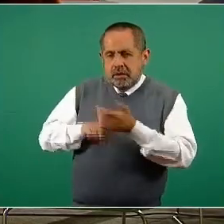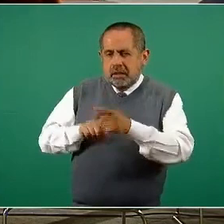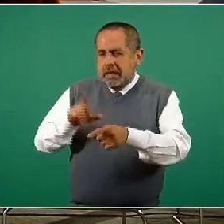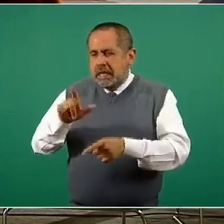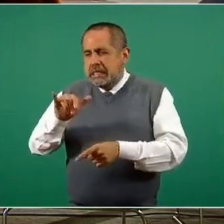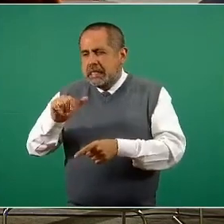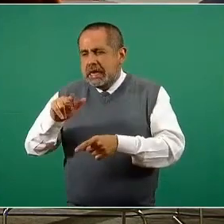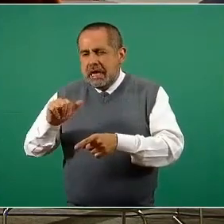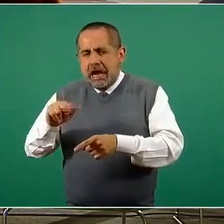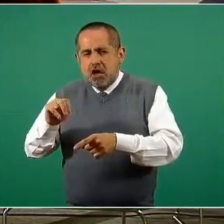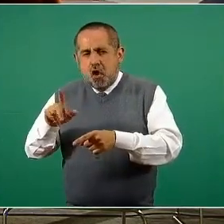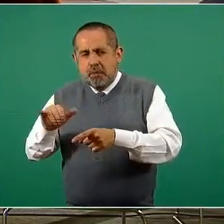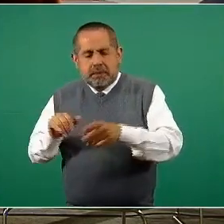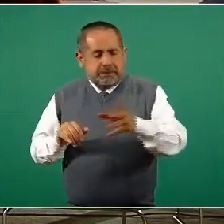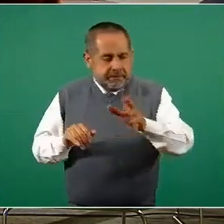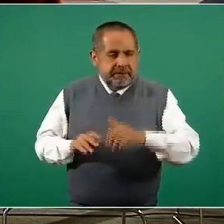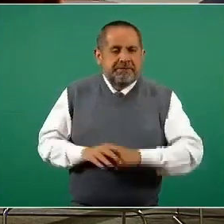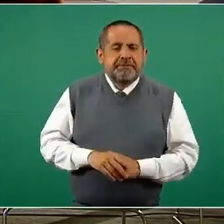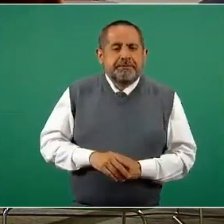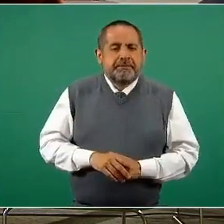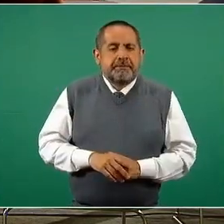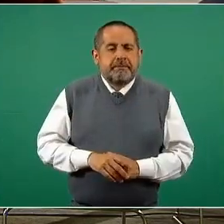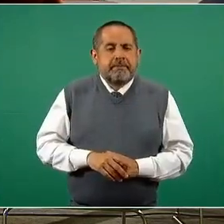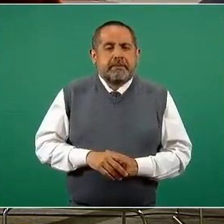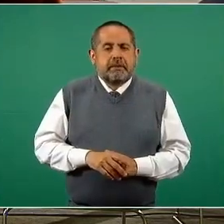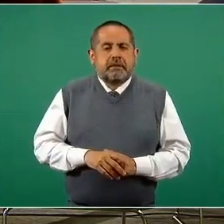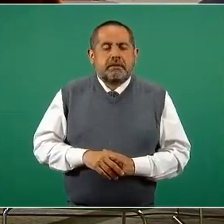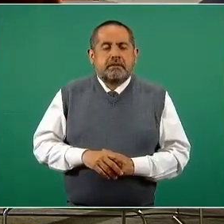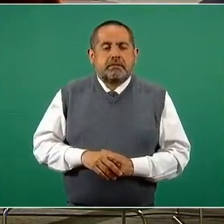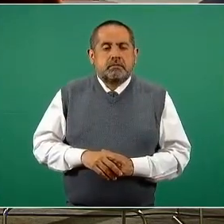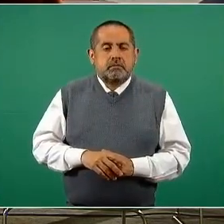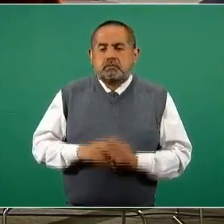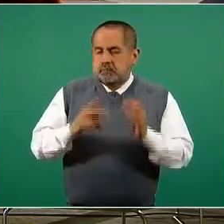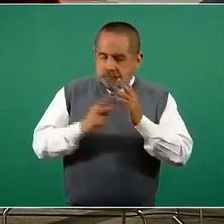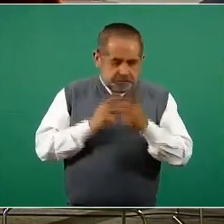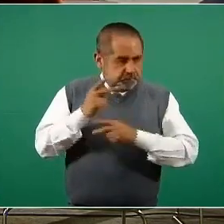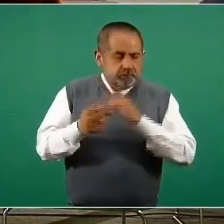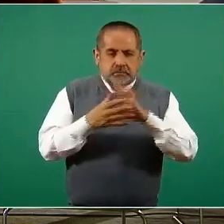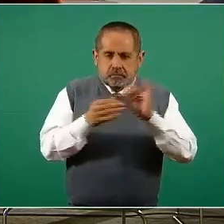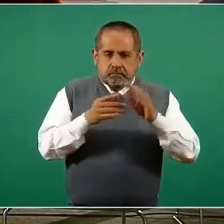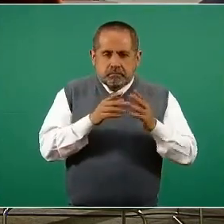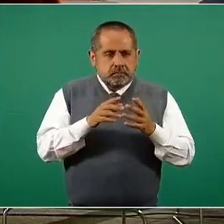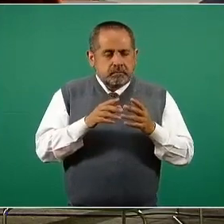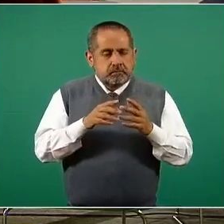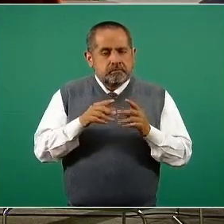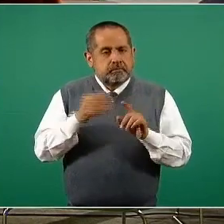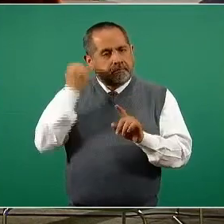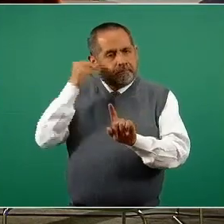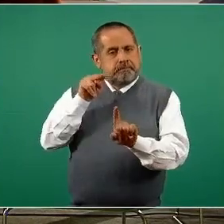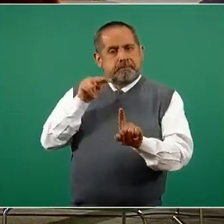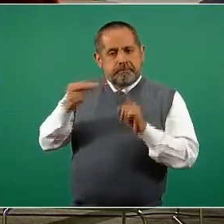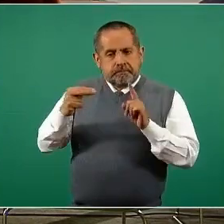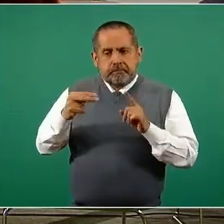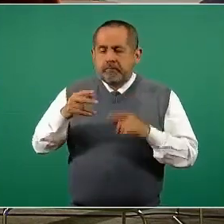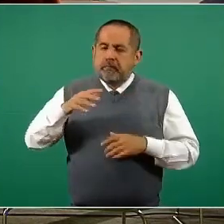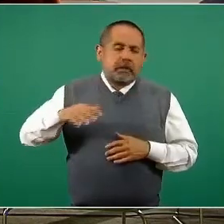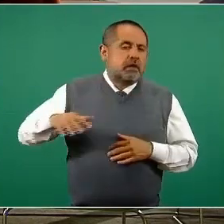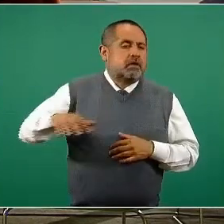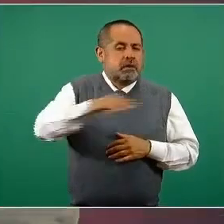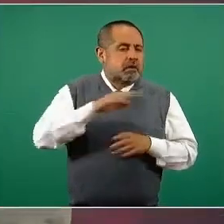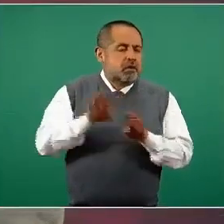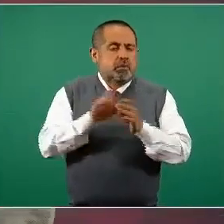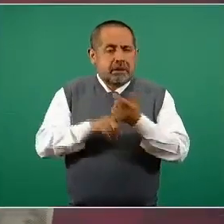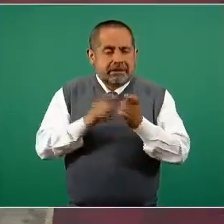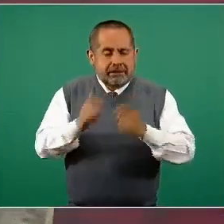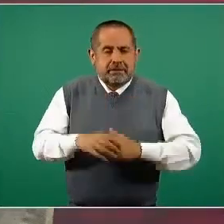Liliana Noble, de Pulso Saludable. Y nuevamente revela las visiones que se tiene sobre la sociedad y el